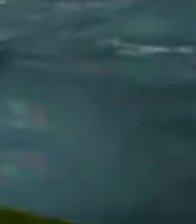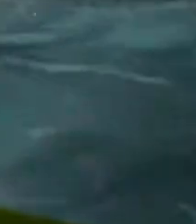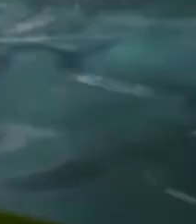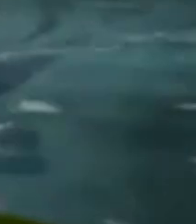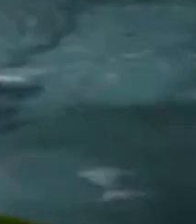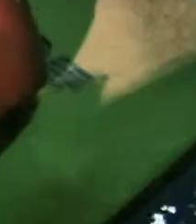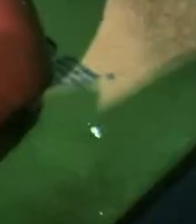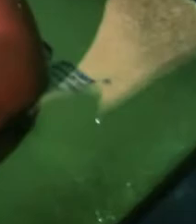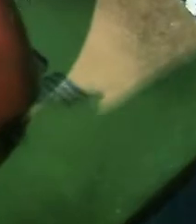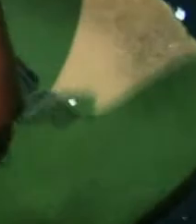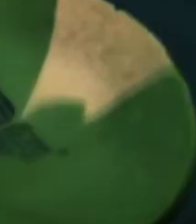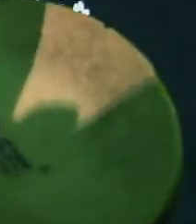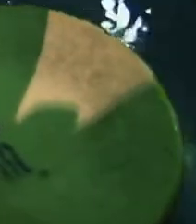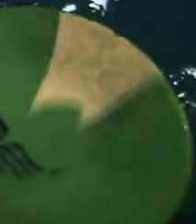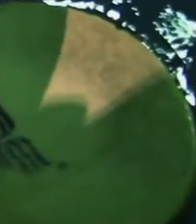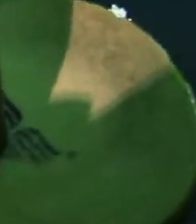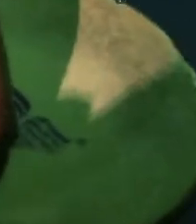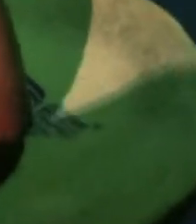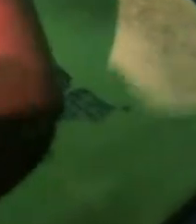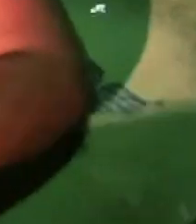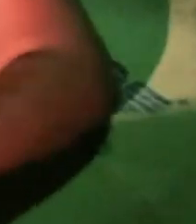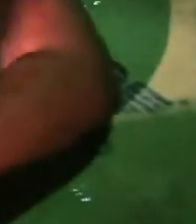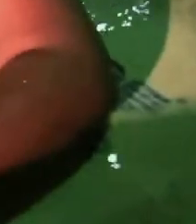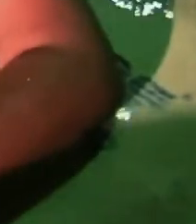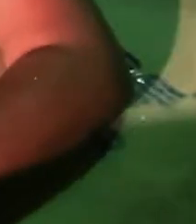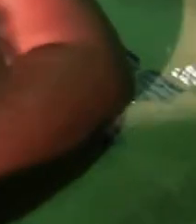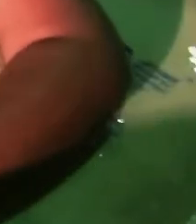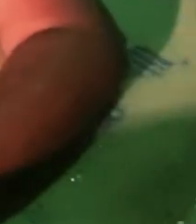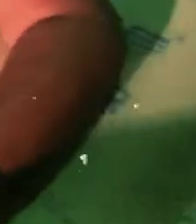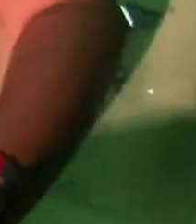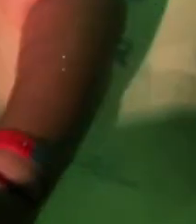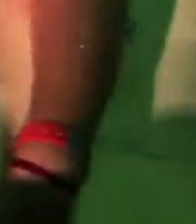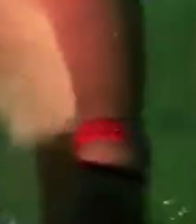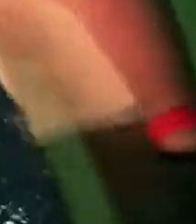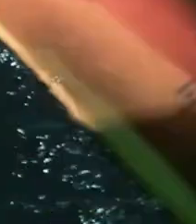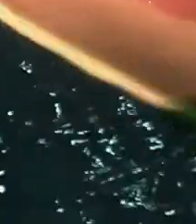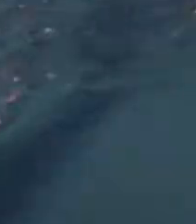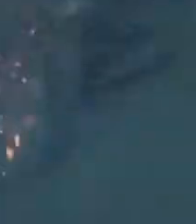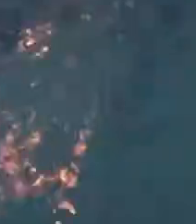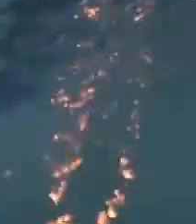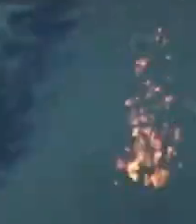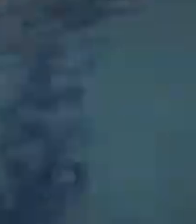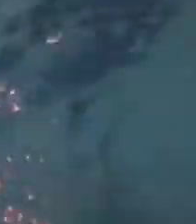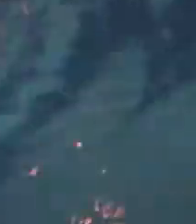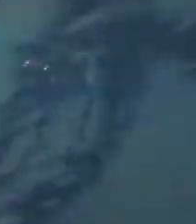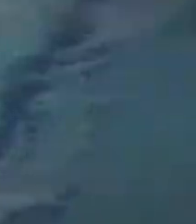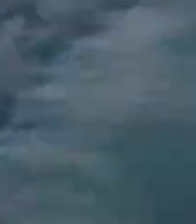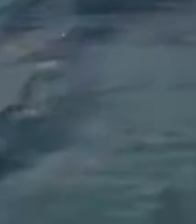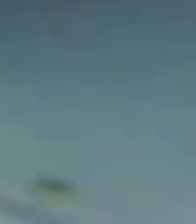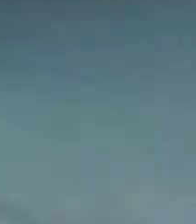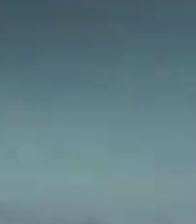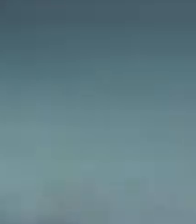sustillo. Pero ya cuando se empiezan a dar cuenta y ver la motivación que le dan a uno todos los días.